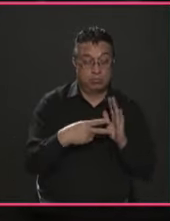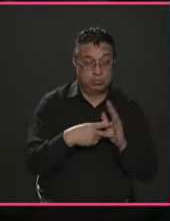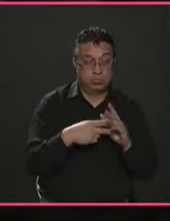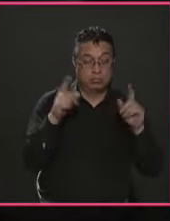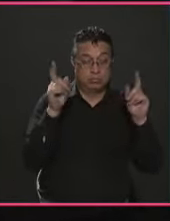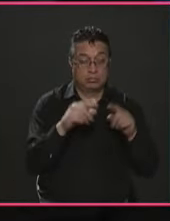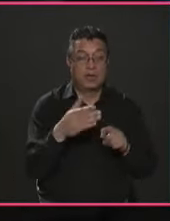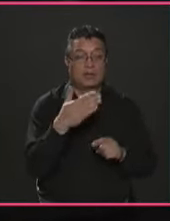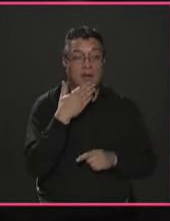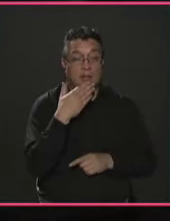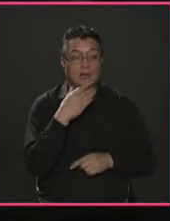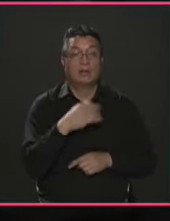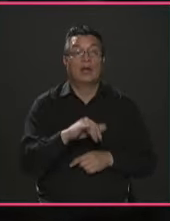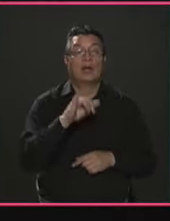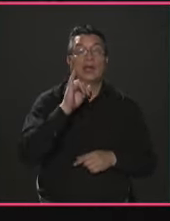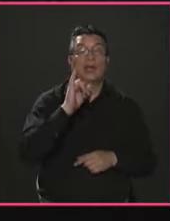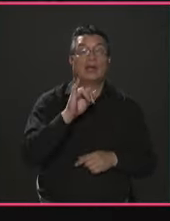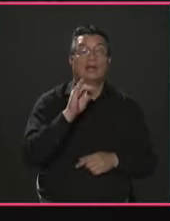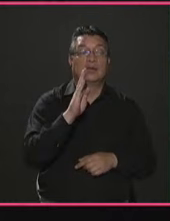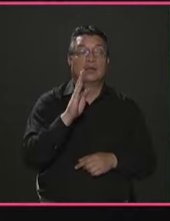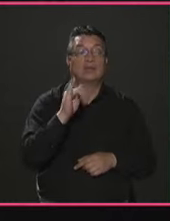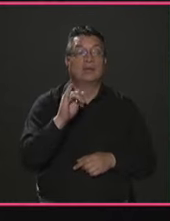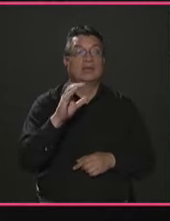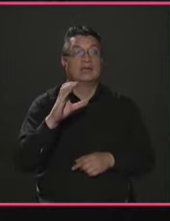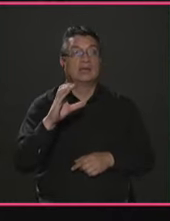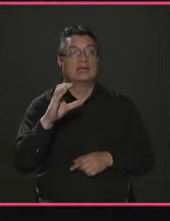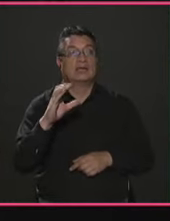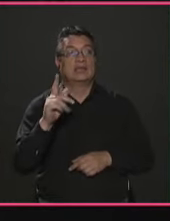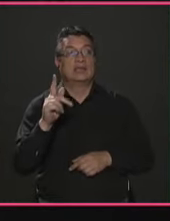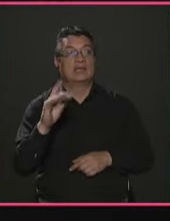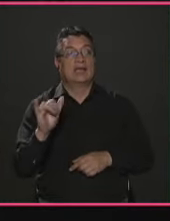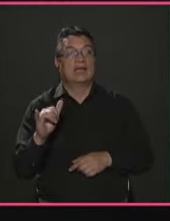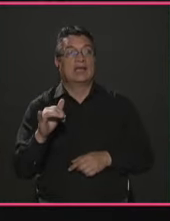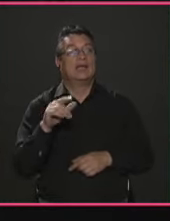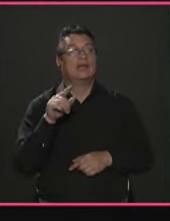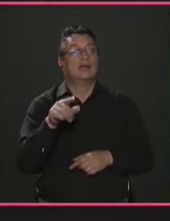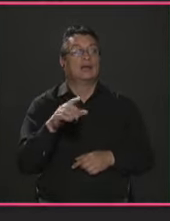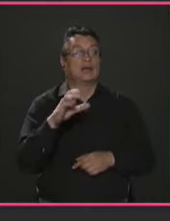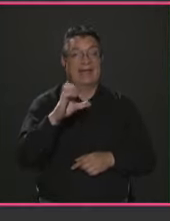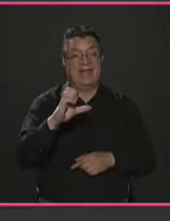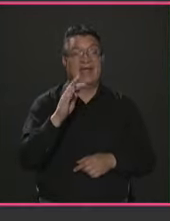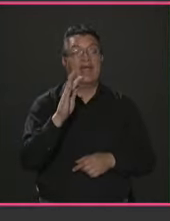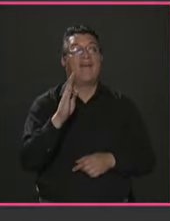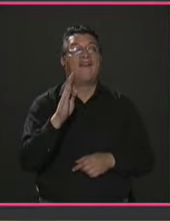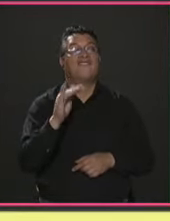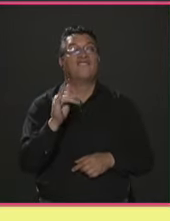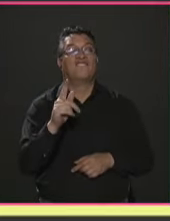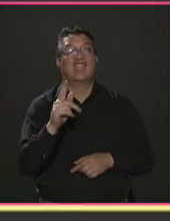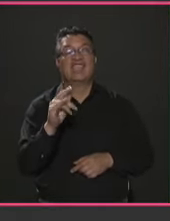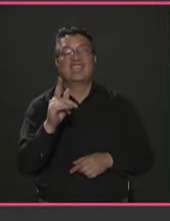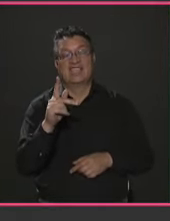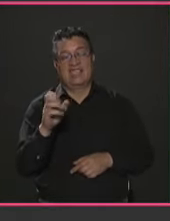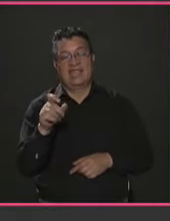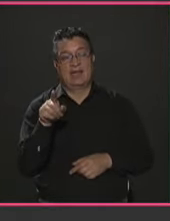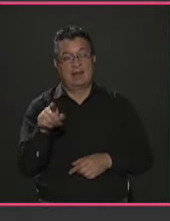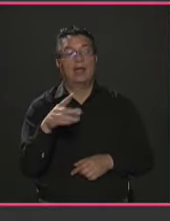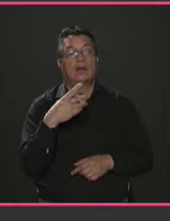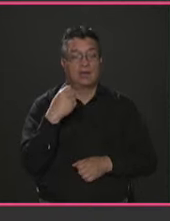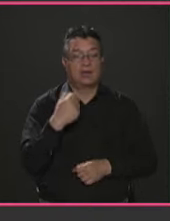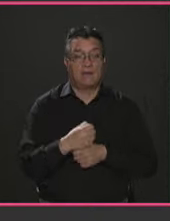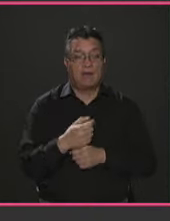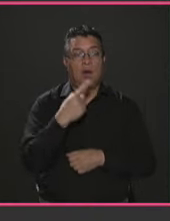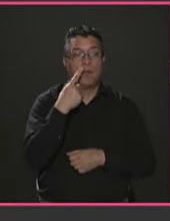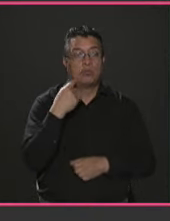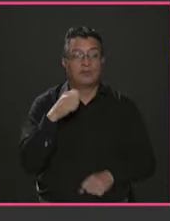tenemos ebike bicicletas eléctricas que he trabajado con mi equipo en esto